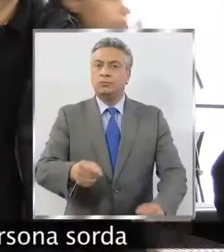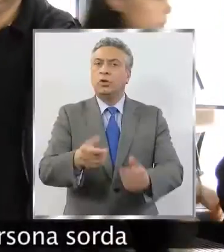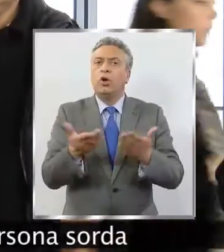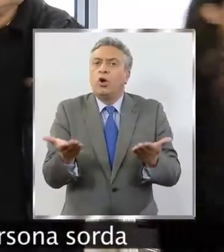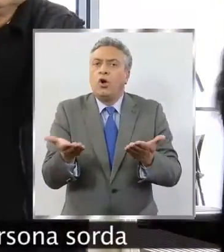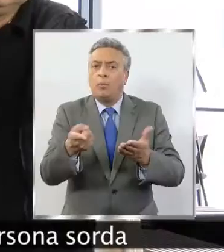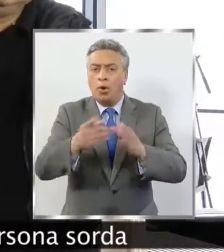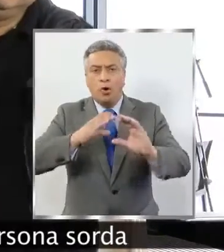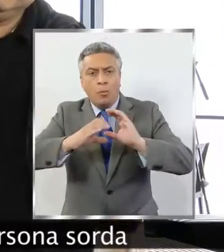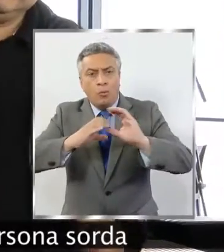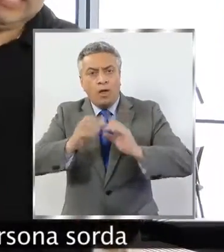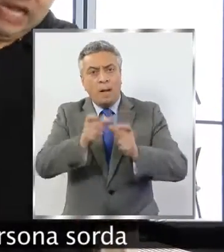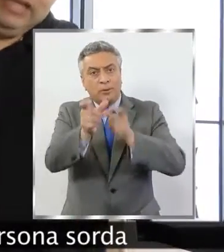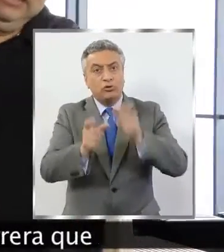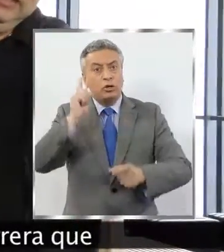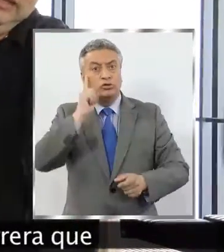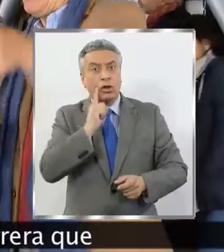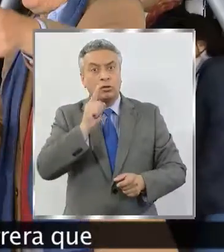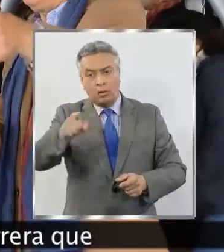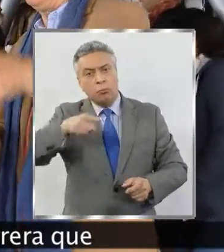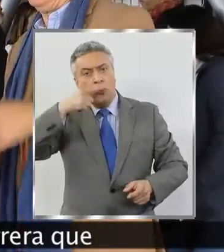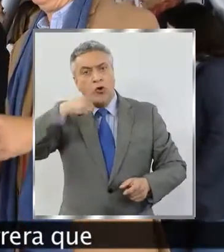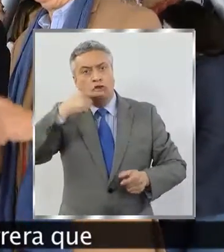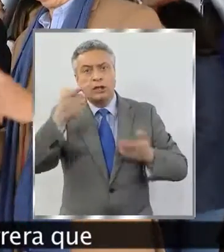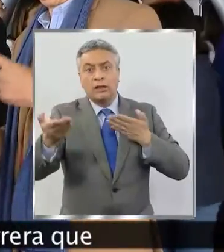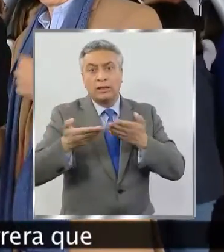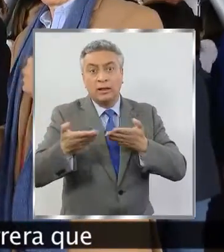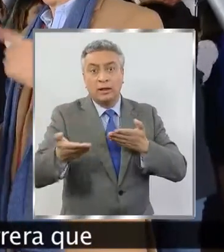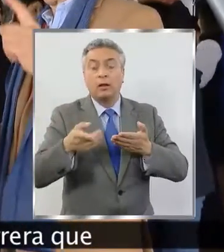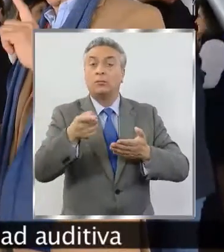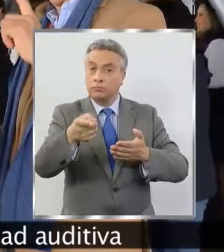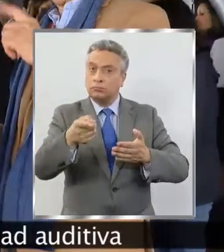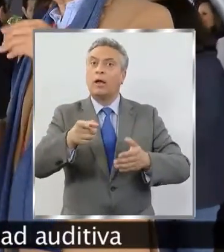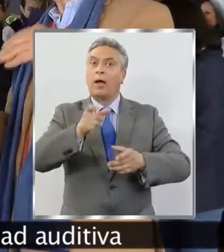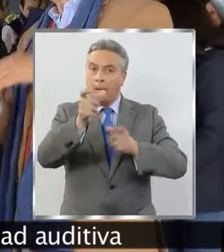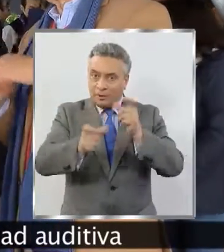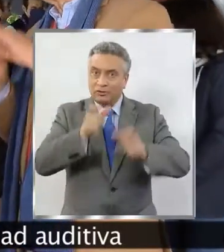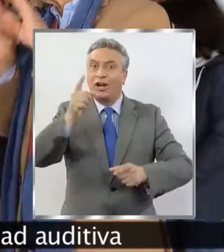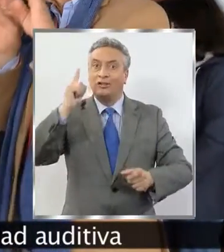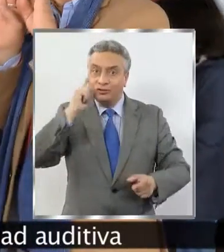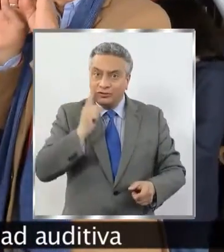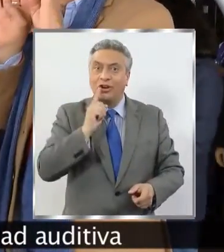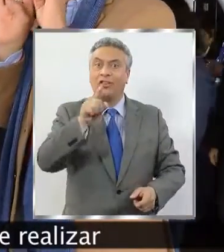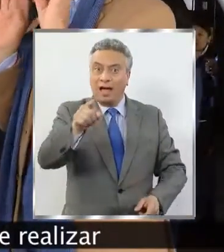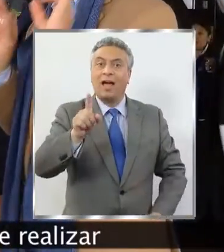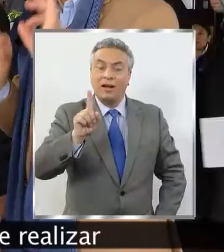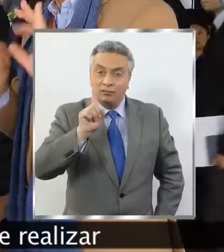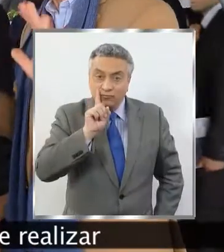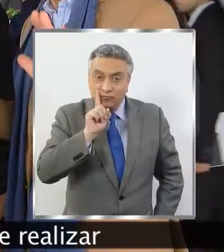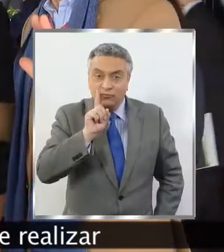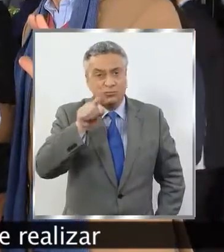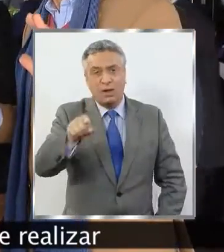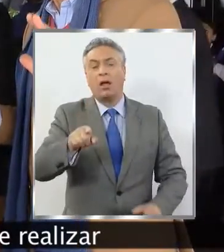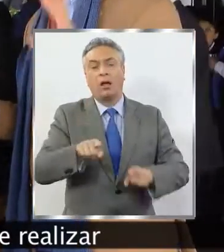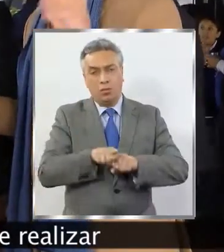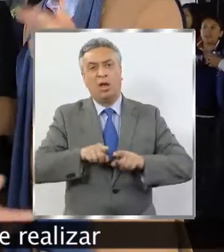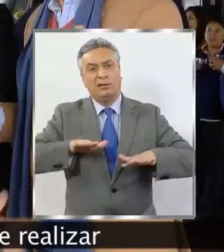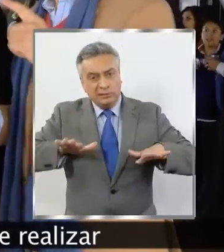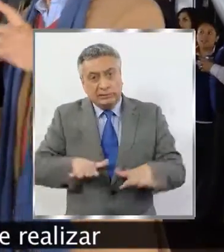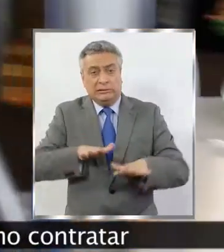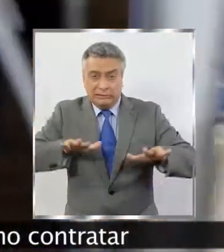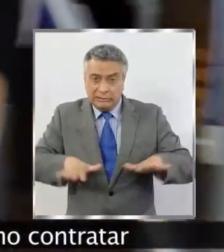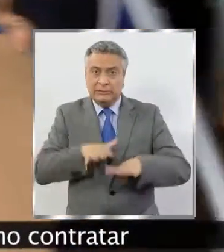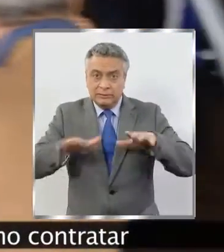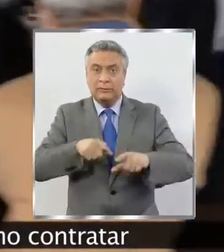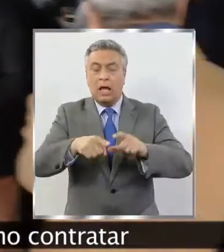¿Cómo se comunica una persona sorda con un oyente? Una barrera que las personas con discapacidad auditiva deben sortear a la hora de